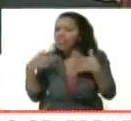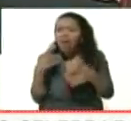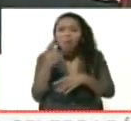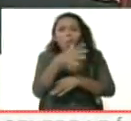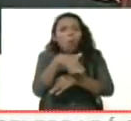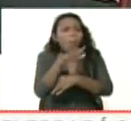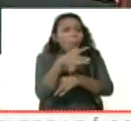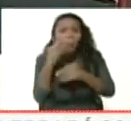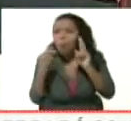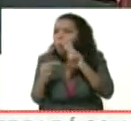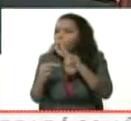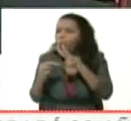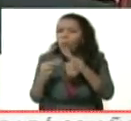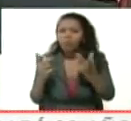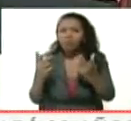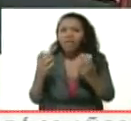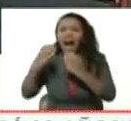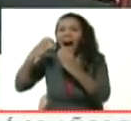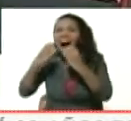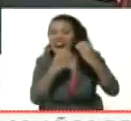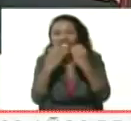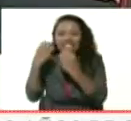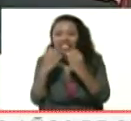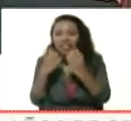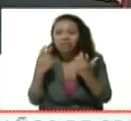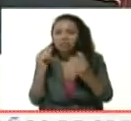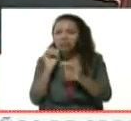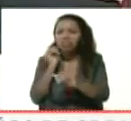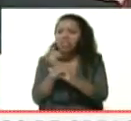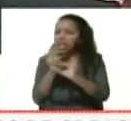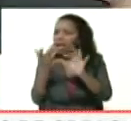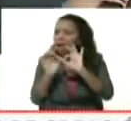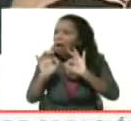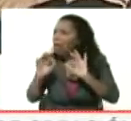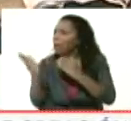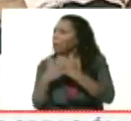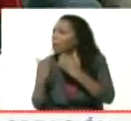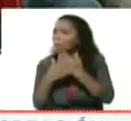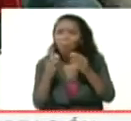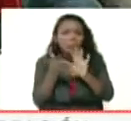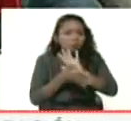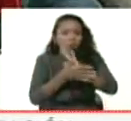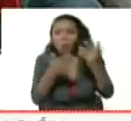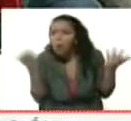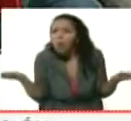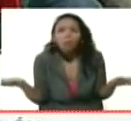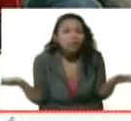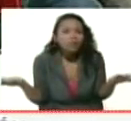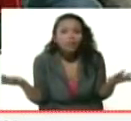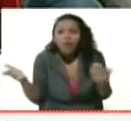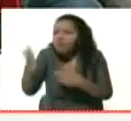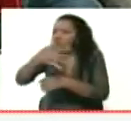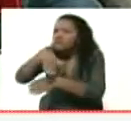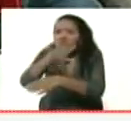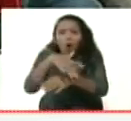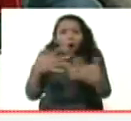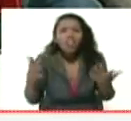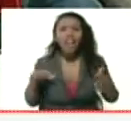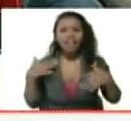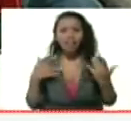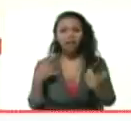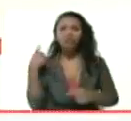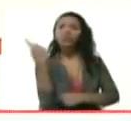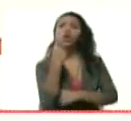siquiera la patilla los cubrió. ¿Ah? ¿Dónde hicieron esos actos? Son